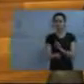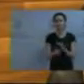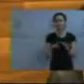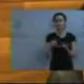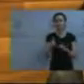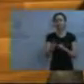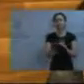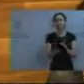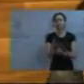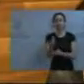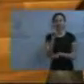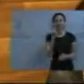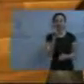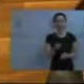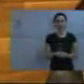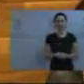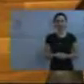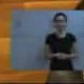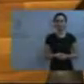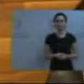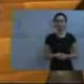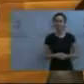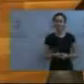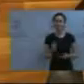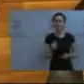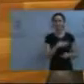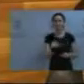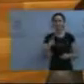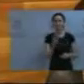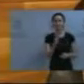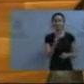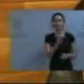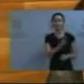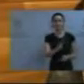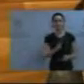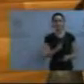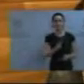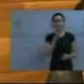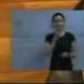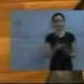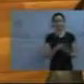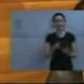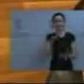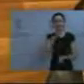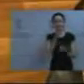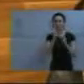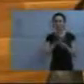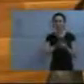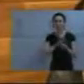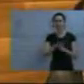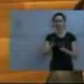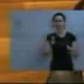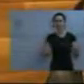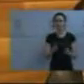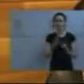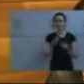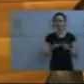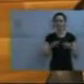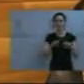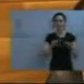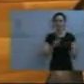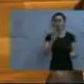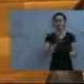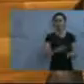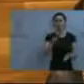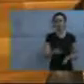días. Pero, mire, yo quería preguntarle, y usted me ha confirmado, si había algún plan concreto en materia de informática en el Principado de Asturias. Y yo creo que de